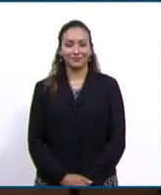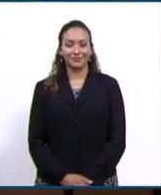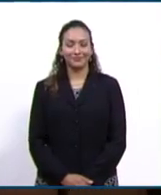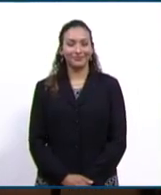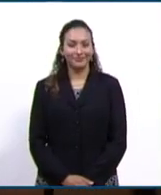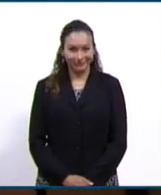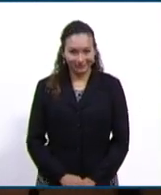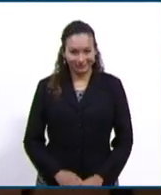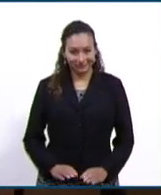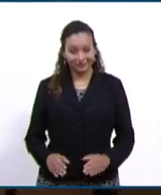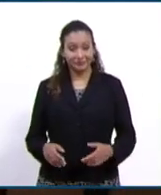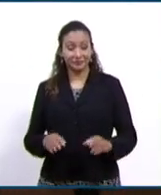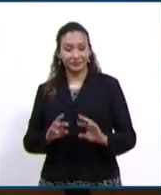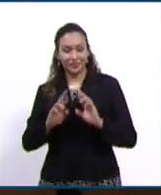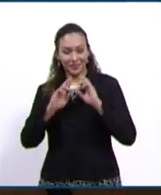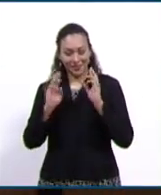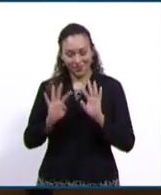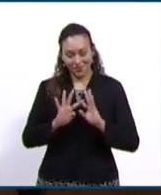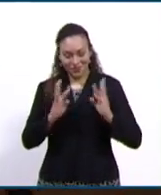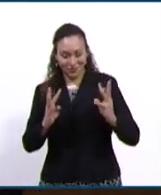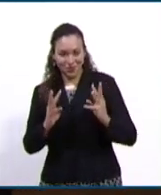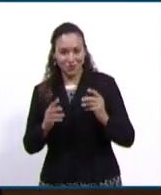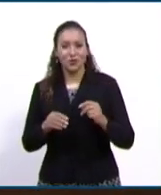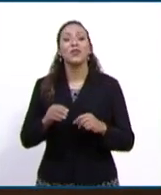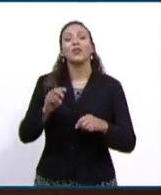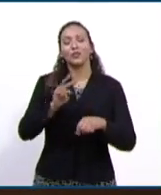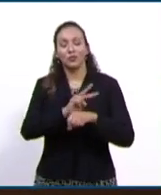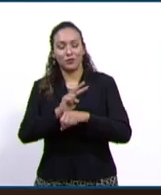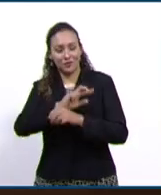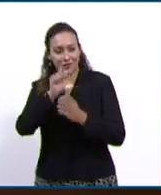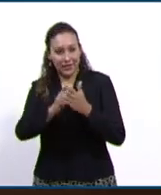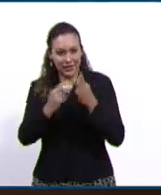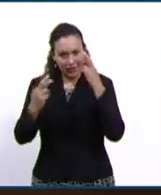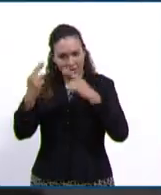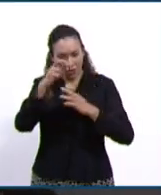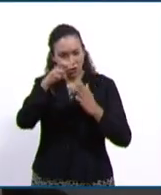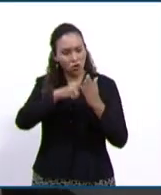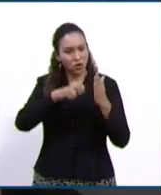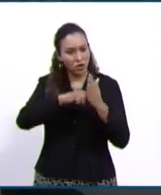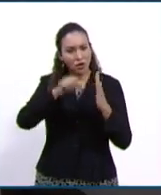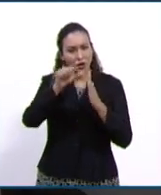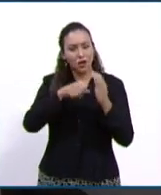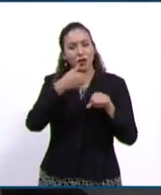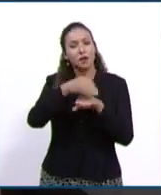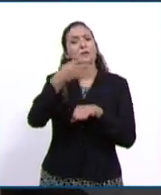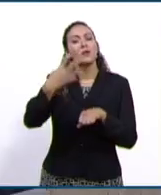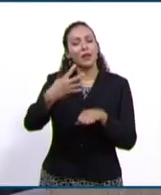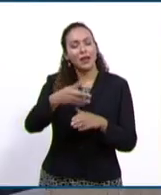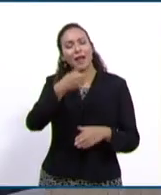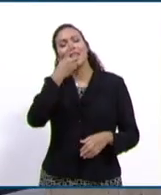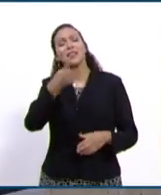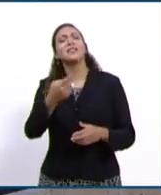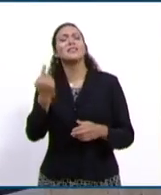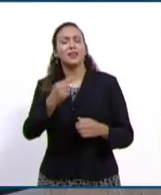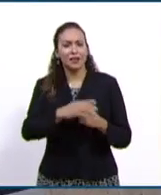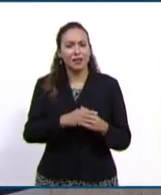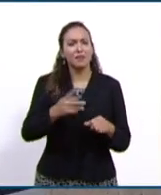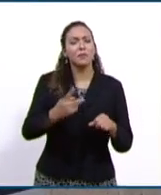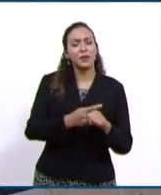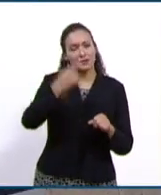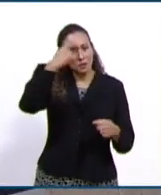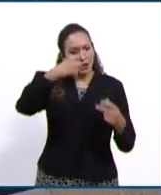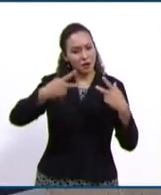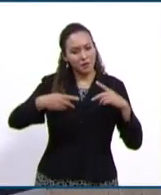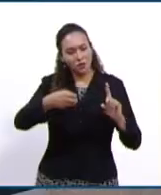El Consejo de la Judicatura Federal modificó el artículo 14 del acuerdo que reglamenta la competencia, integración, organización